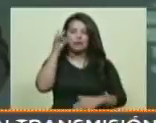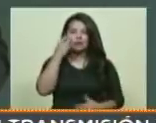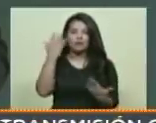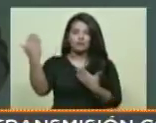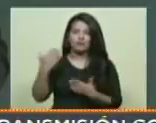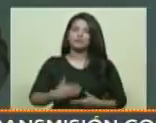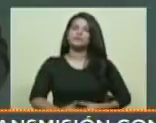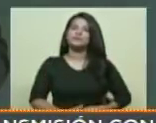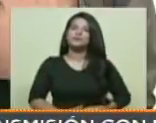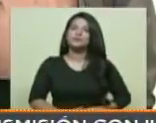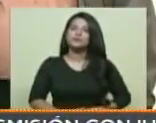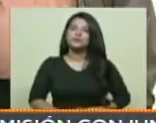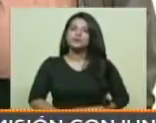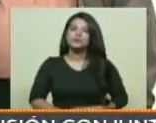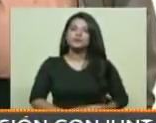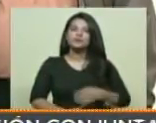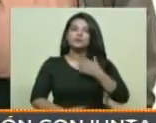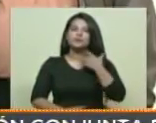directo. Escuchemos.